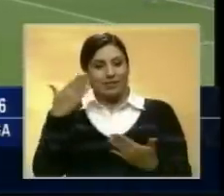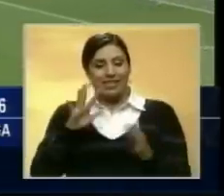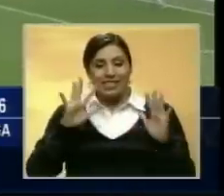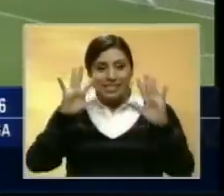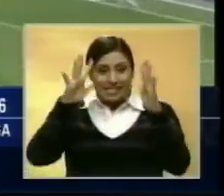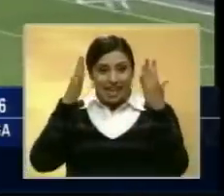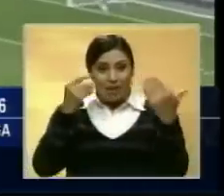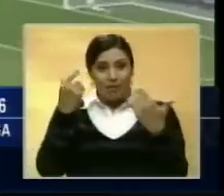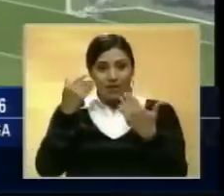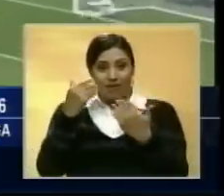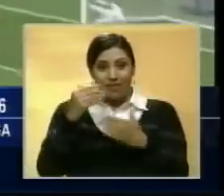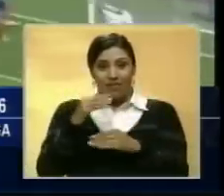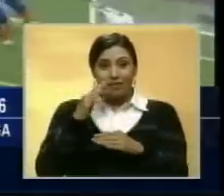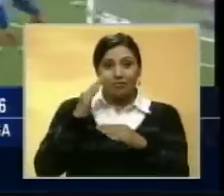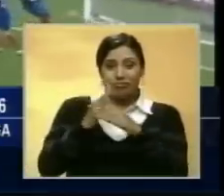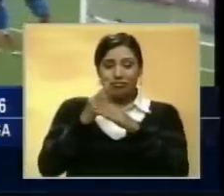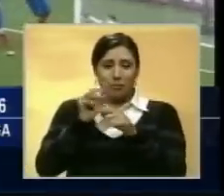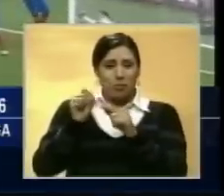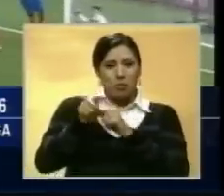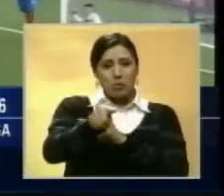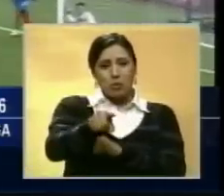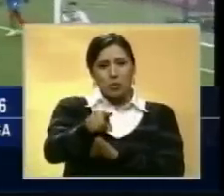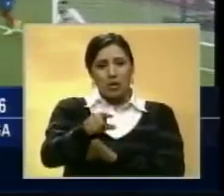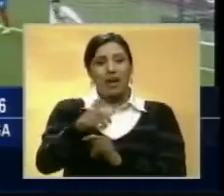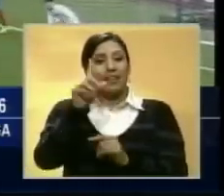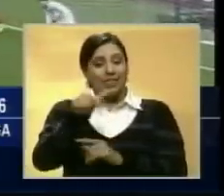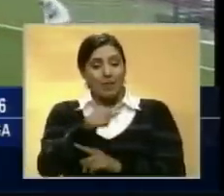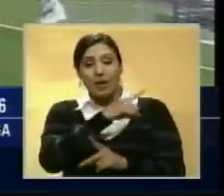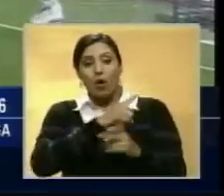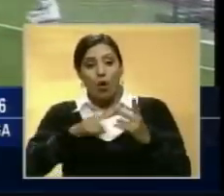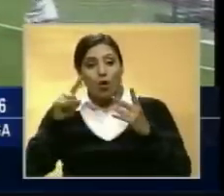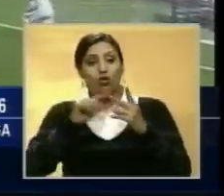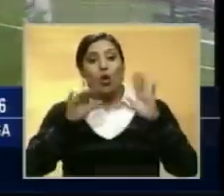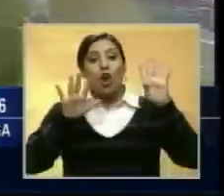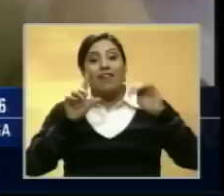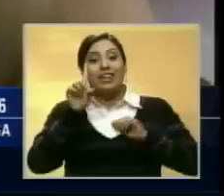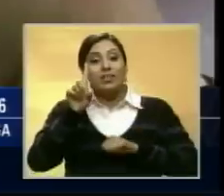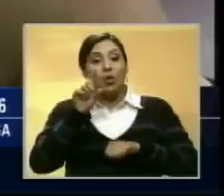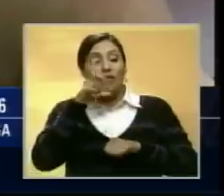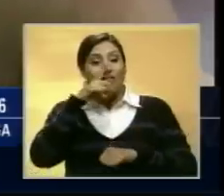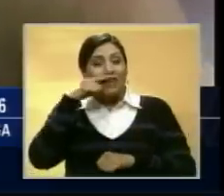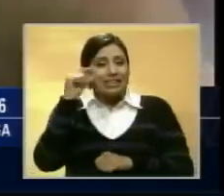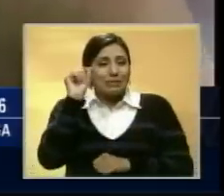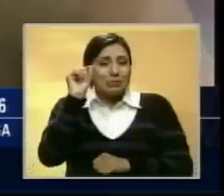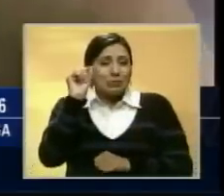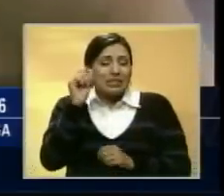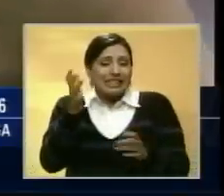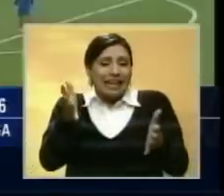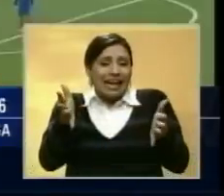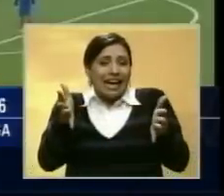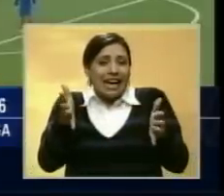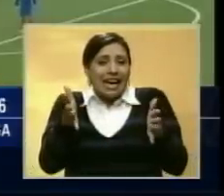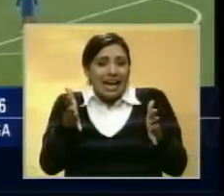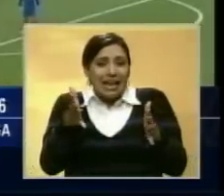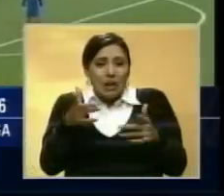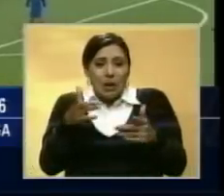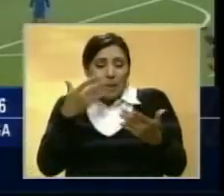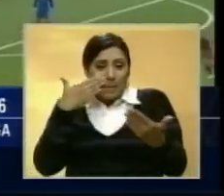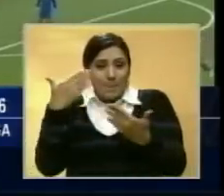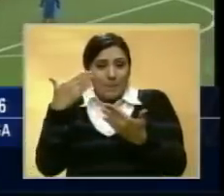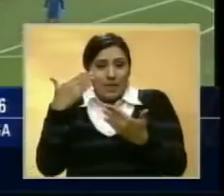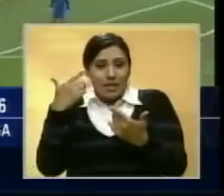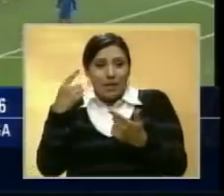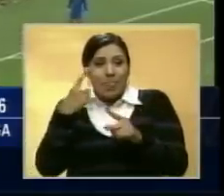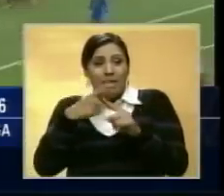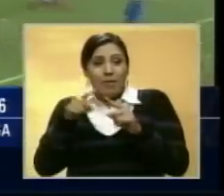a los lusitanos con esta parada tras un disparo de Olivier Giroud también. Al 91, Francia casi ganó el partido con una jugada de